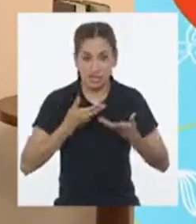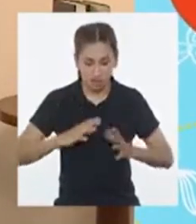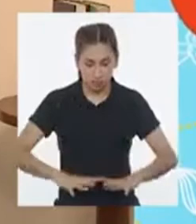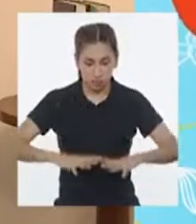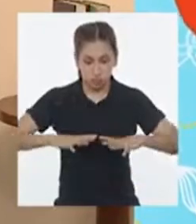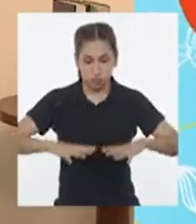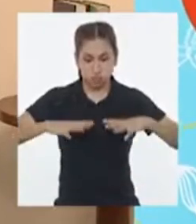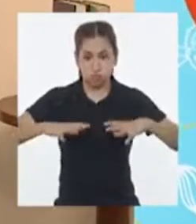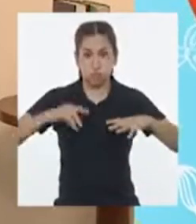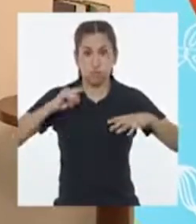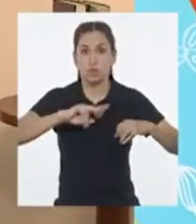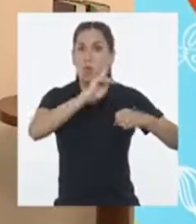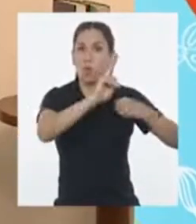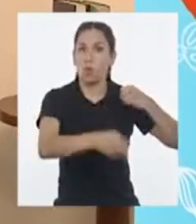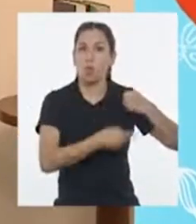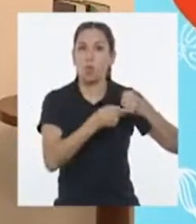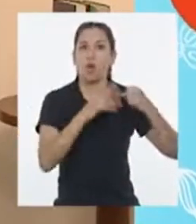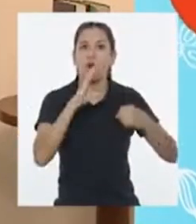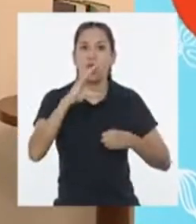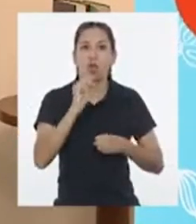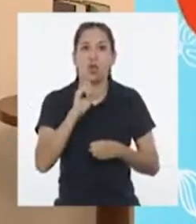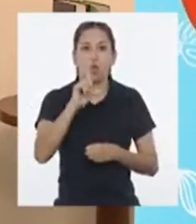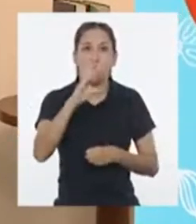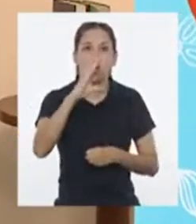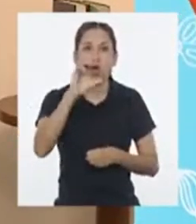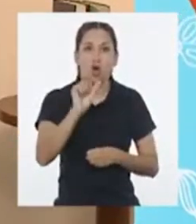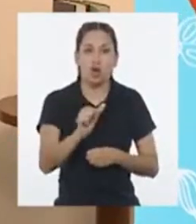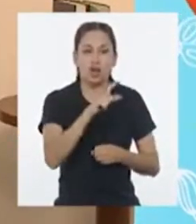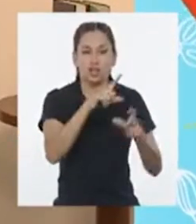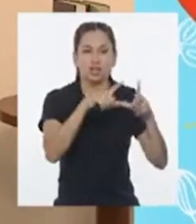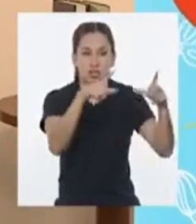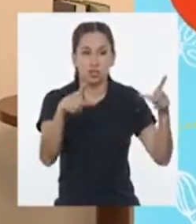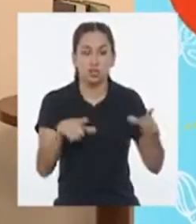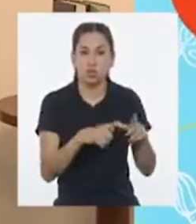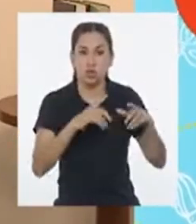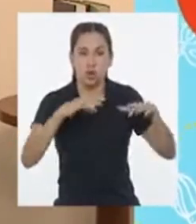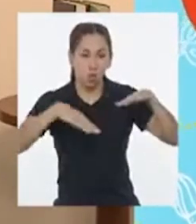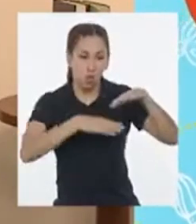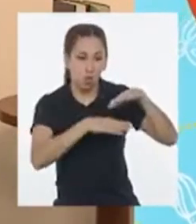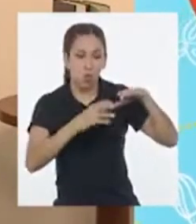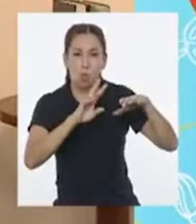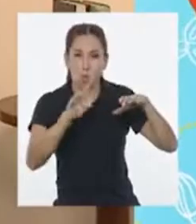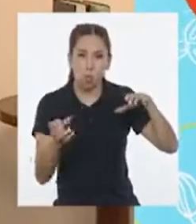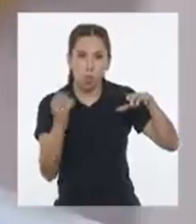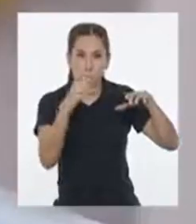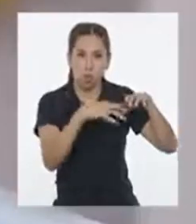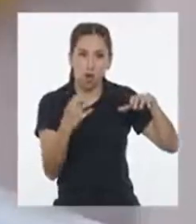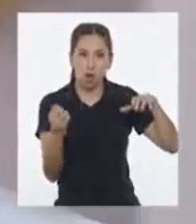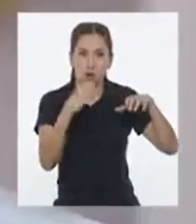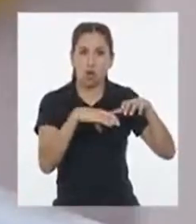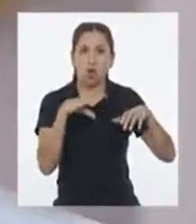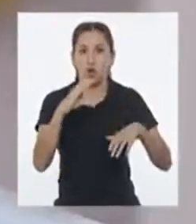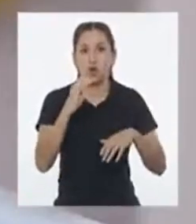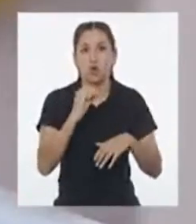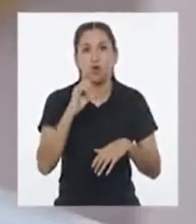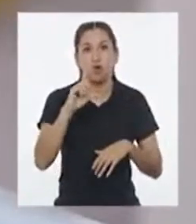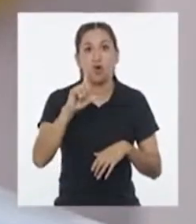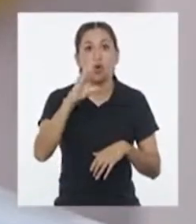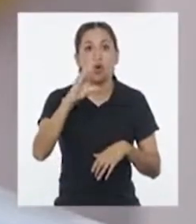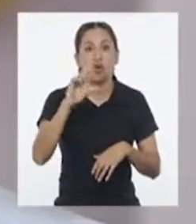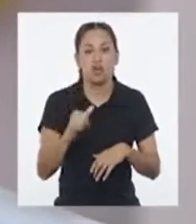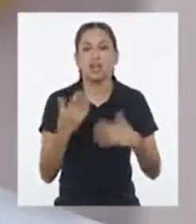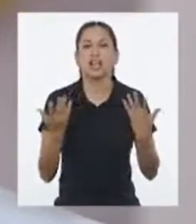inca eran almacenados en las colcas, que eran los depósitos incas. Las colcas